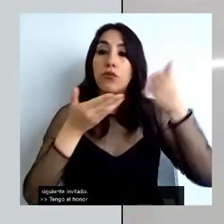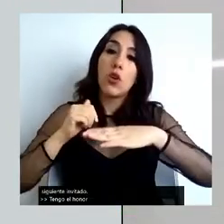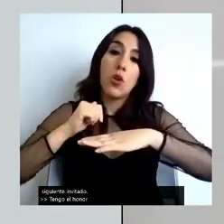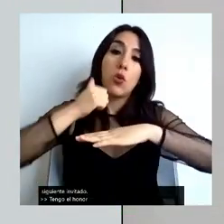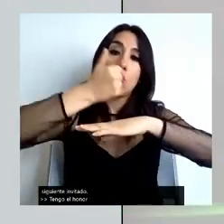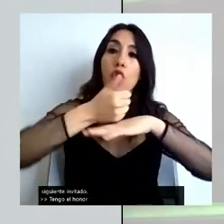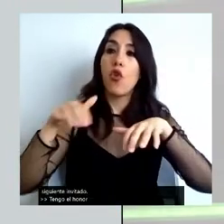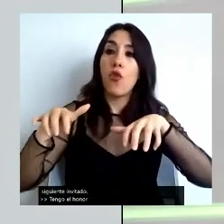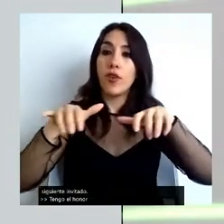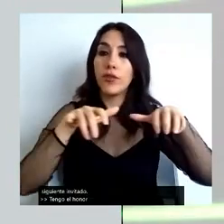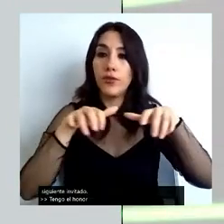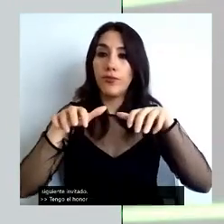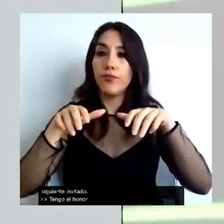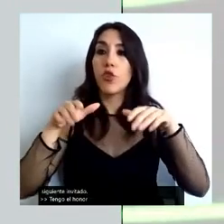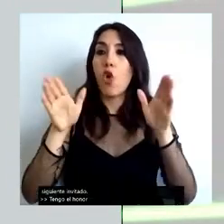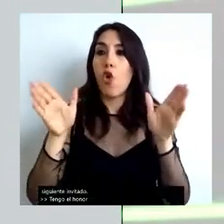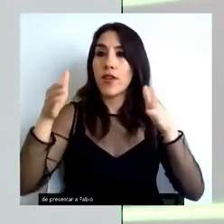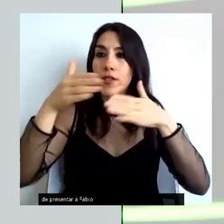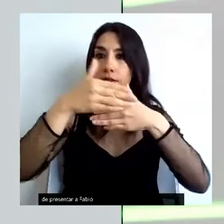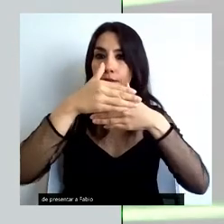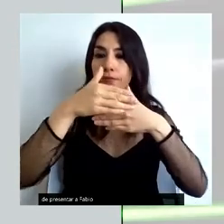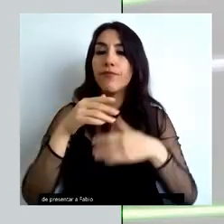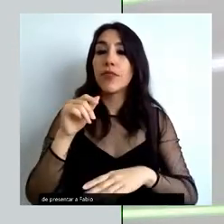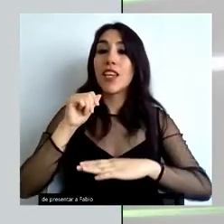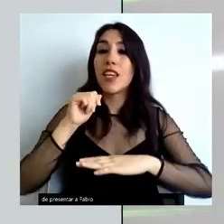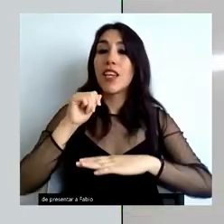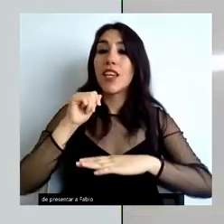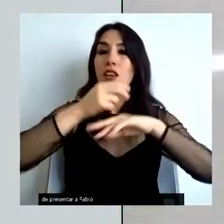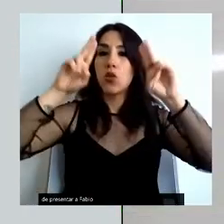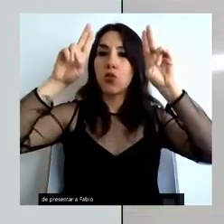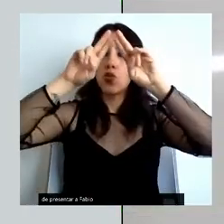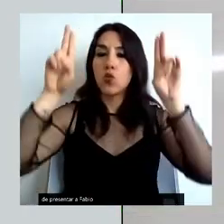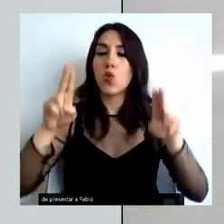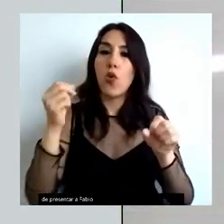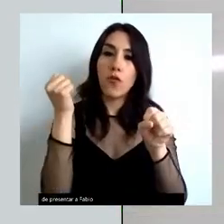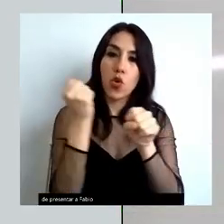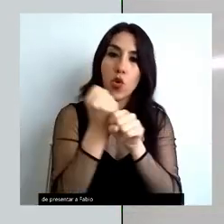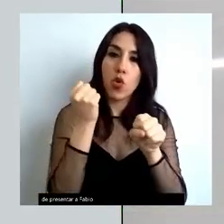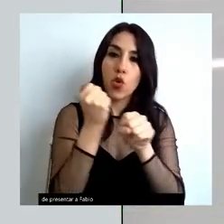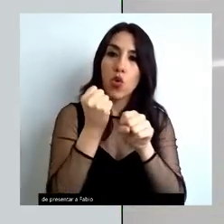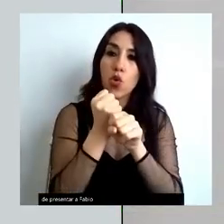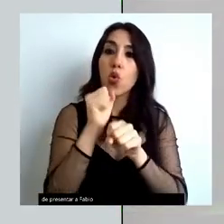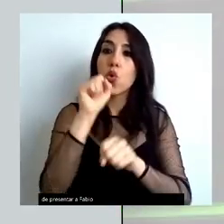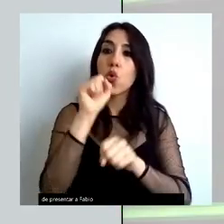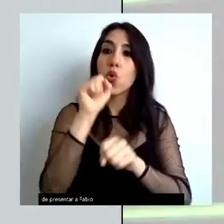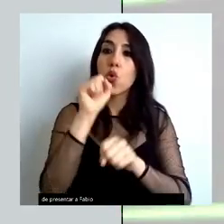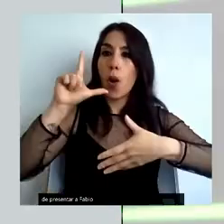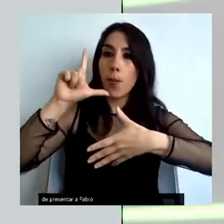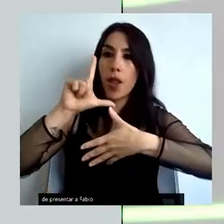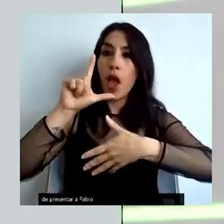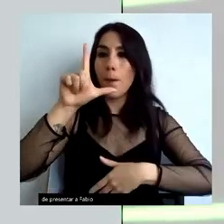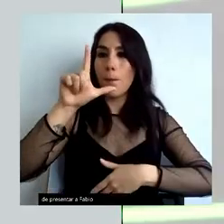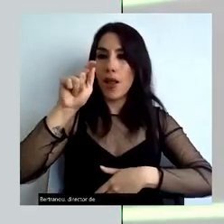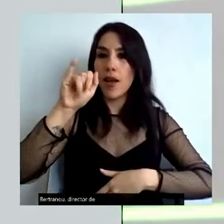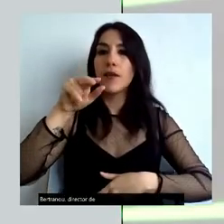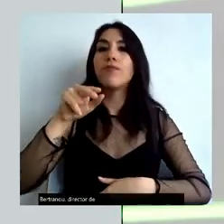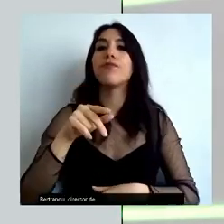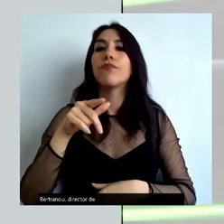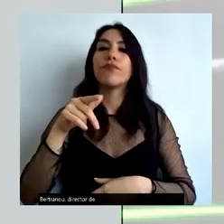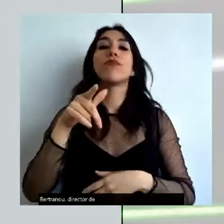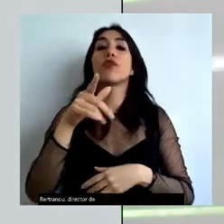Internacional del Trabajo para el Cono Sur de América Latina. Fabio es doctor en economía y está